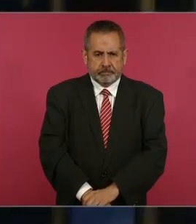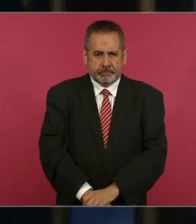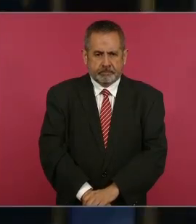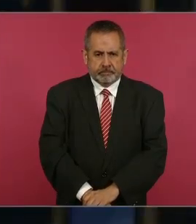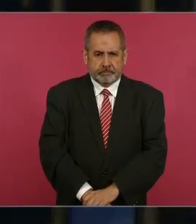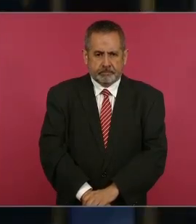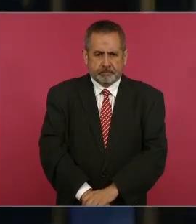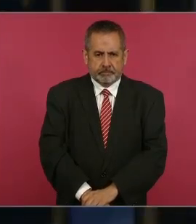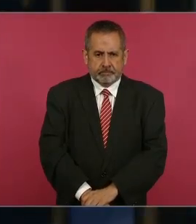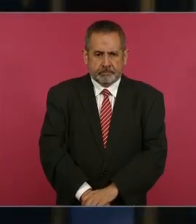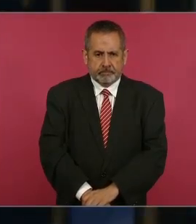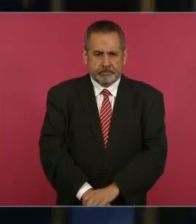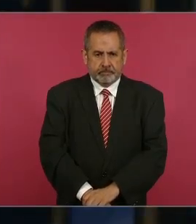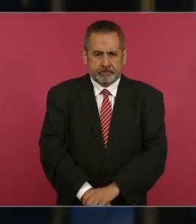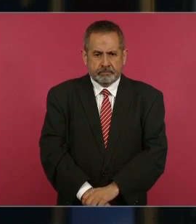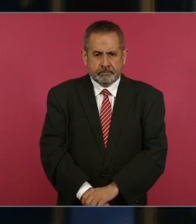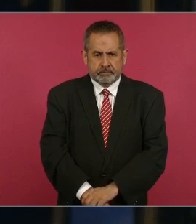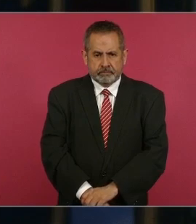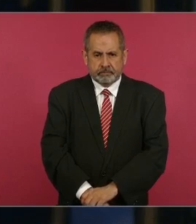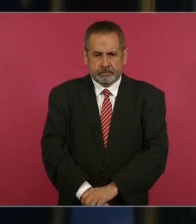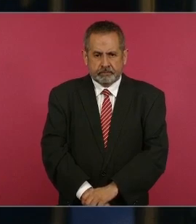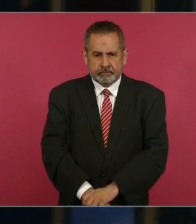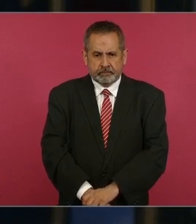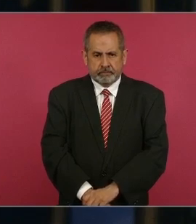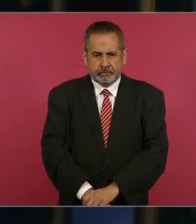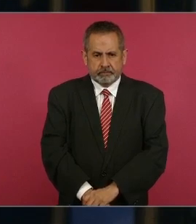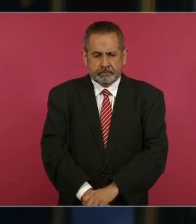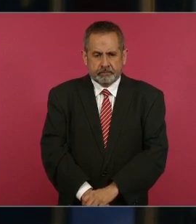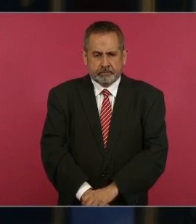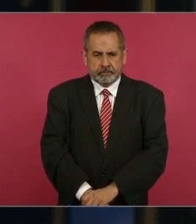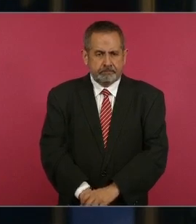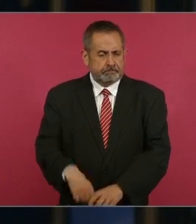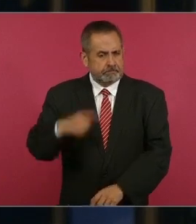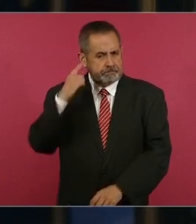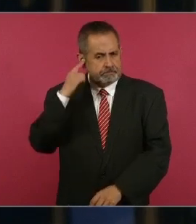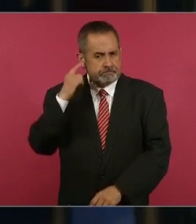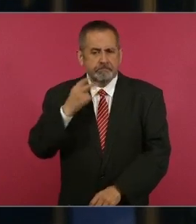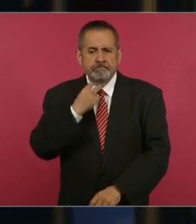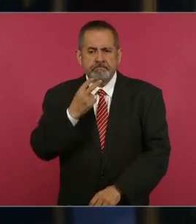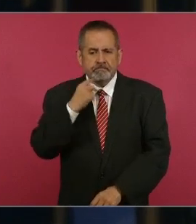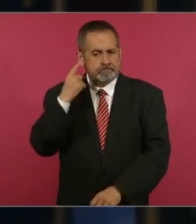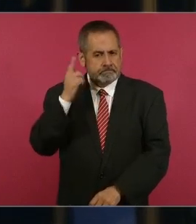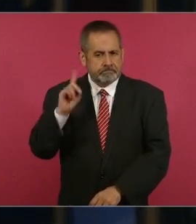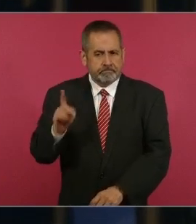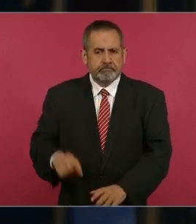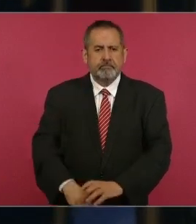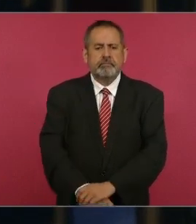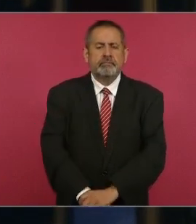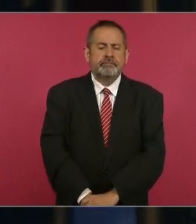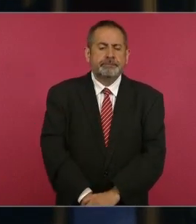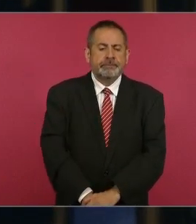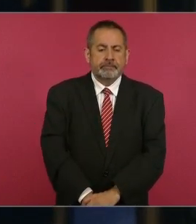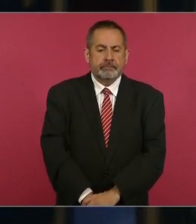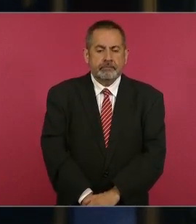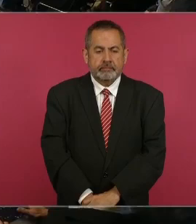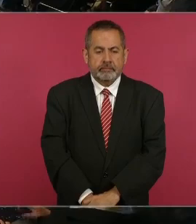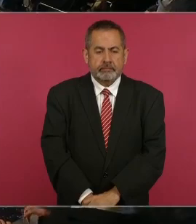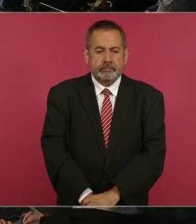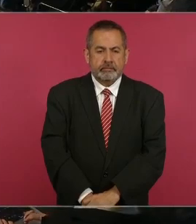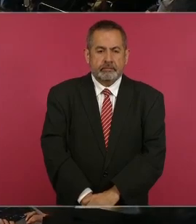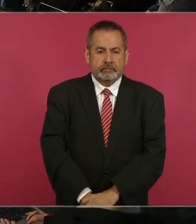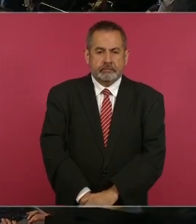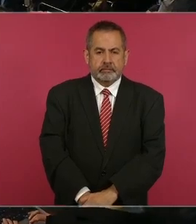precisar. Ahorita comentó usted que ya se había encontrado a uno. Sí. Es decir, ya serían 28 los fallecidos. Yo creo